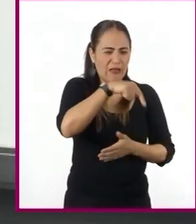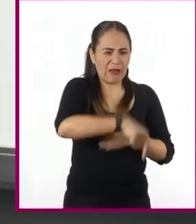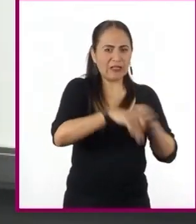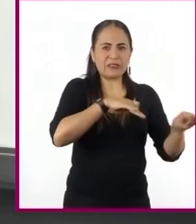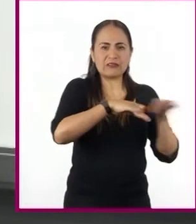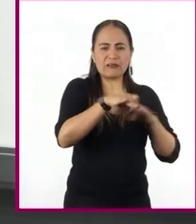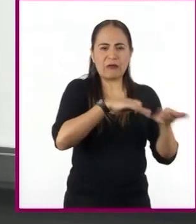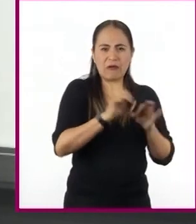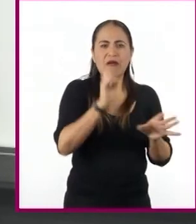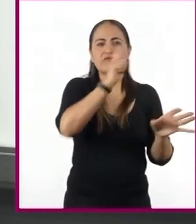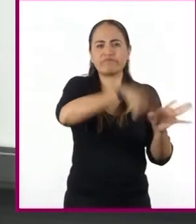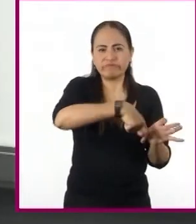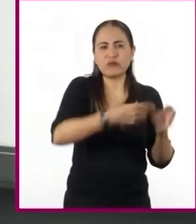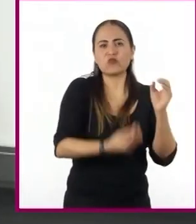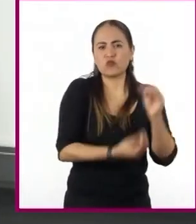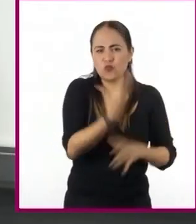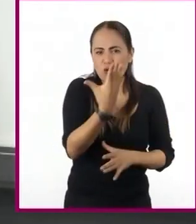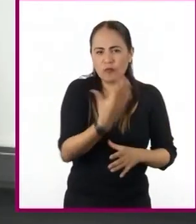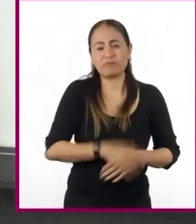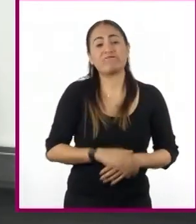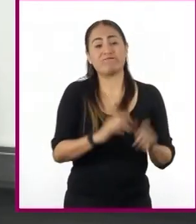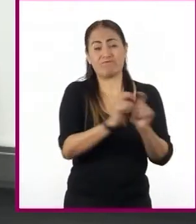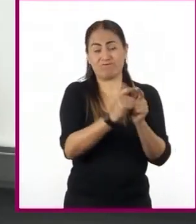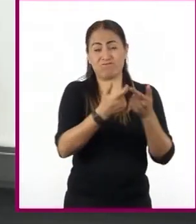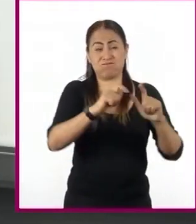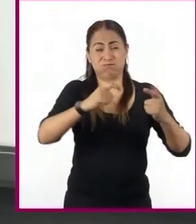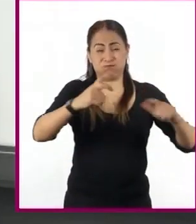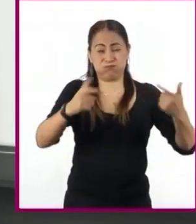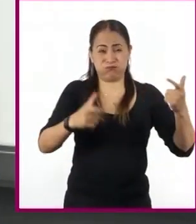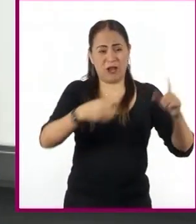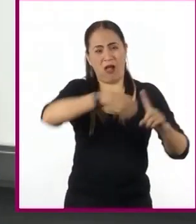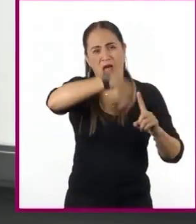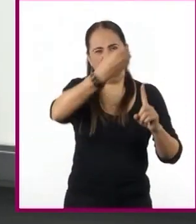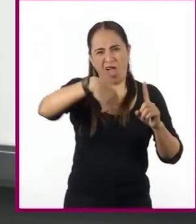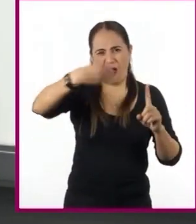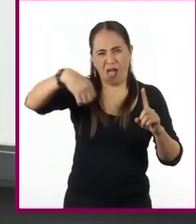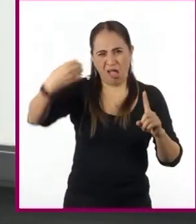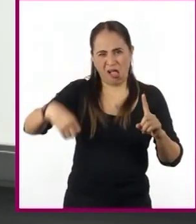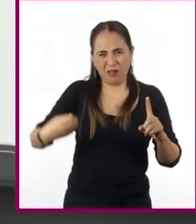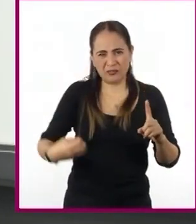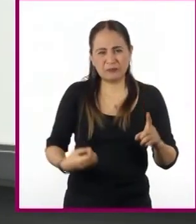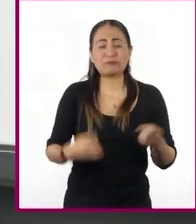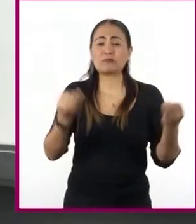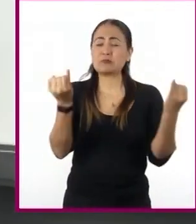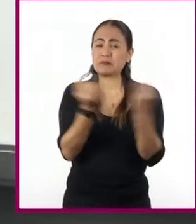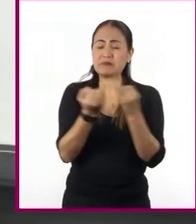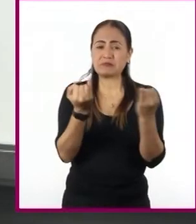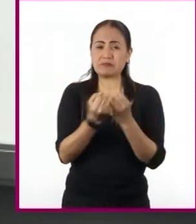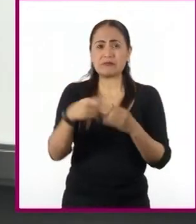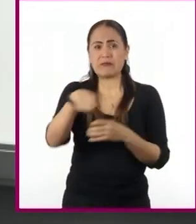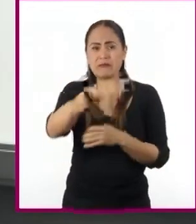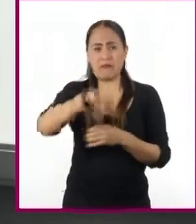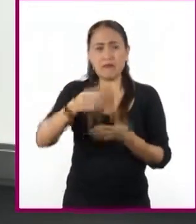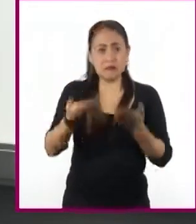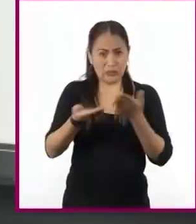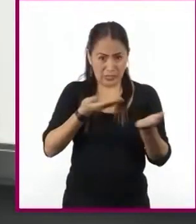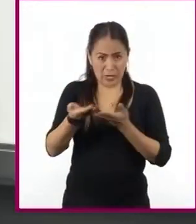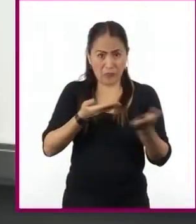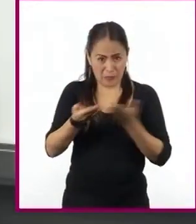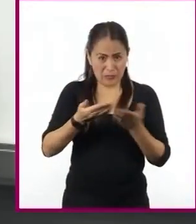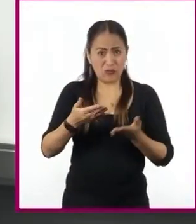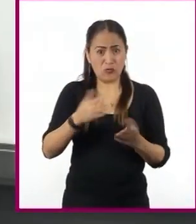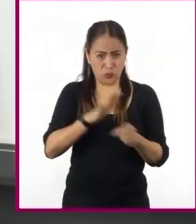ciudades, mismas que crecieron rápida pero desordenadamente y sobre todo carecían de servicios